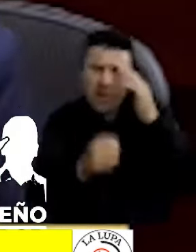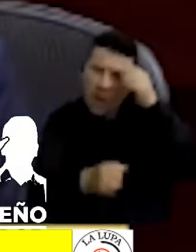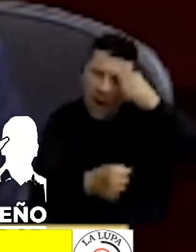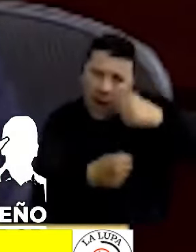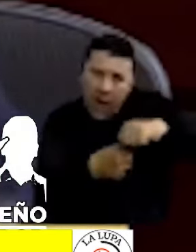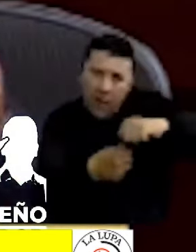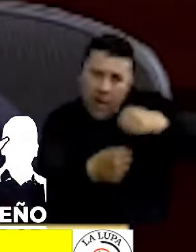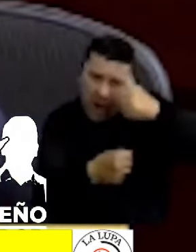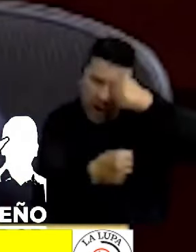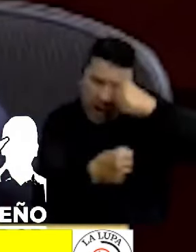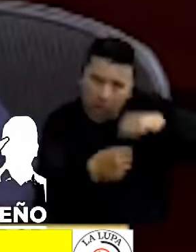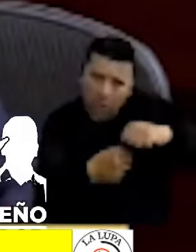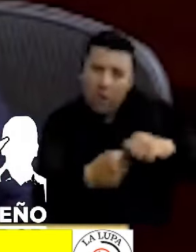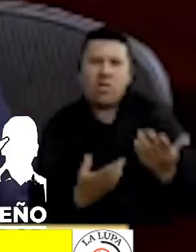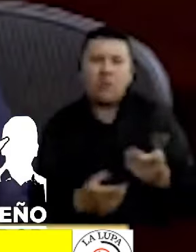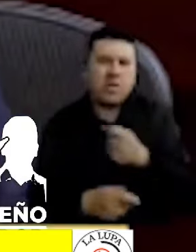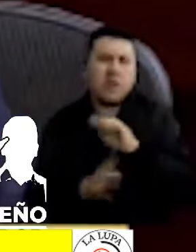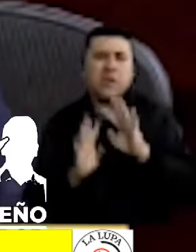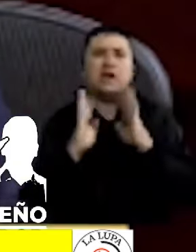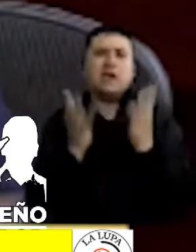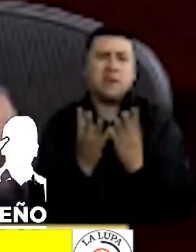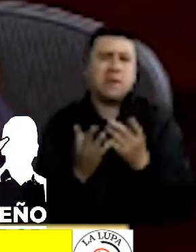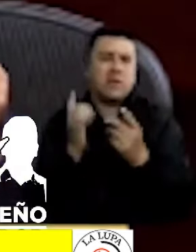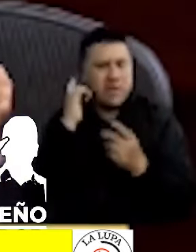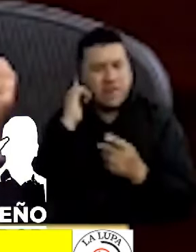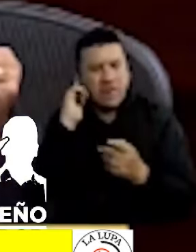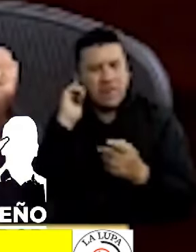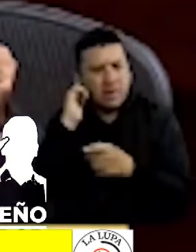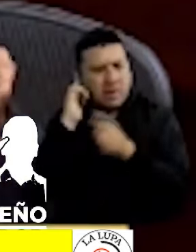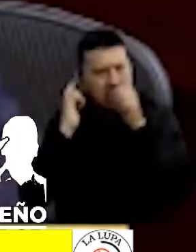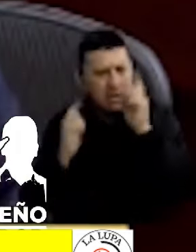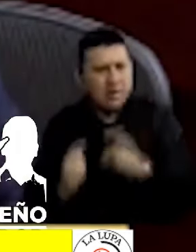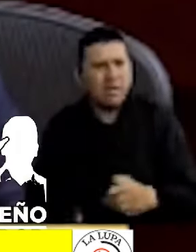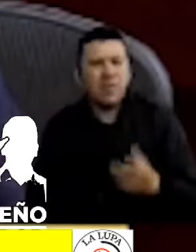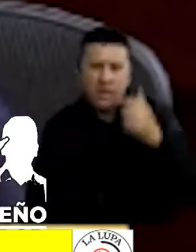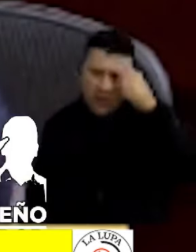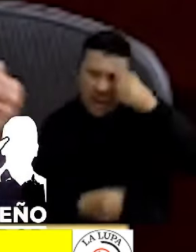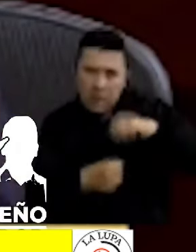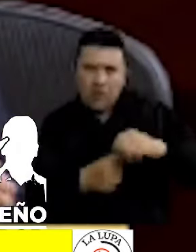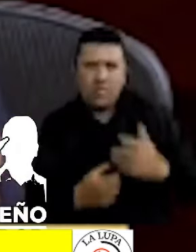Arauca. Que el comisionado de paz entienda que tiene que ir a Arauca.